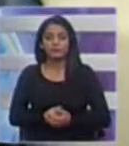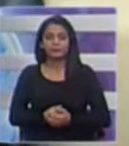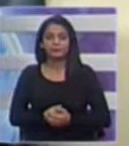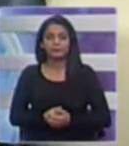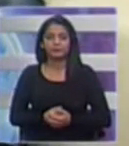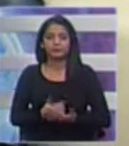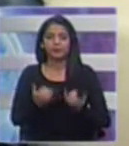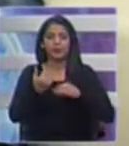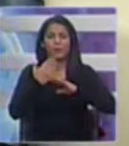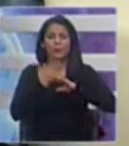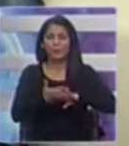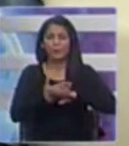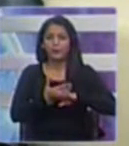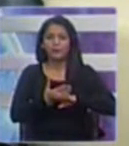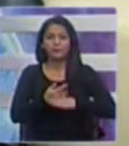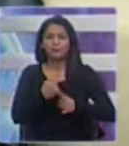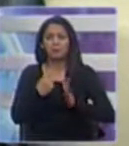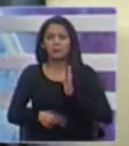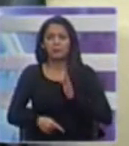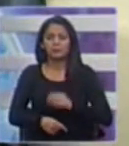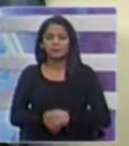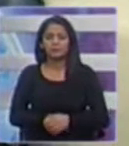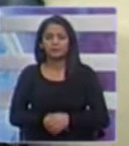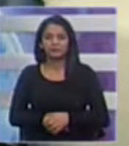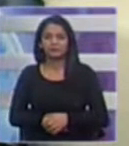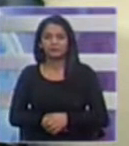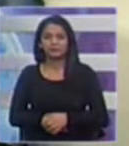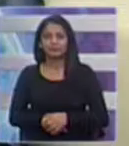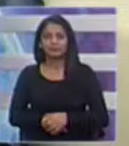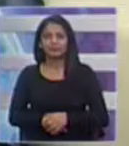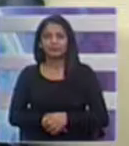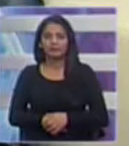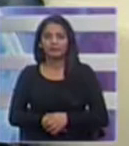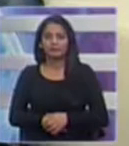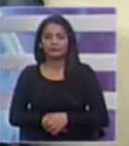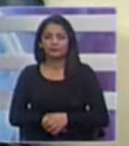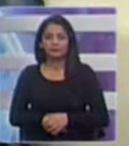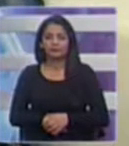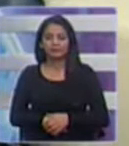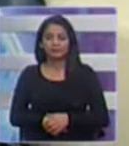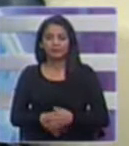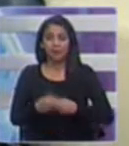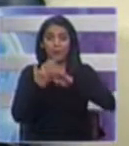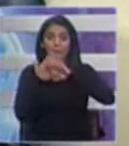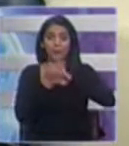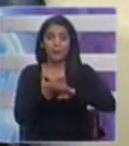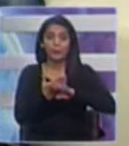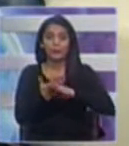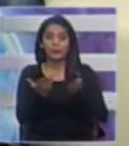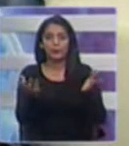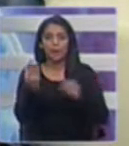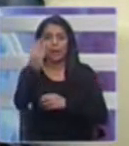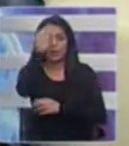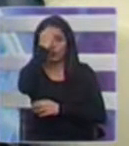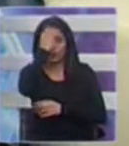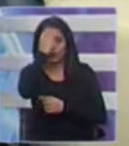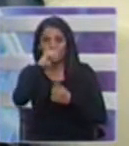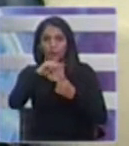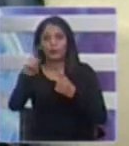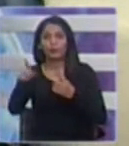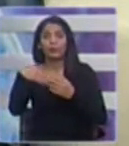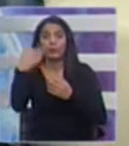Betancourt te lo va a decir en la segunda vuelta por quién vamos a apoyar, si existe esta segunda vuelta. Pero no es una posición de alguna manera simplista e incluso